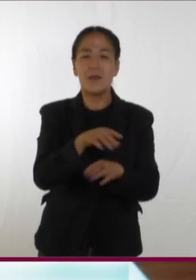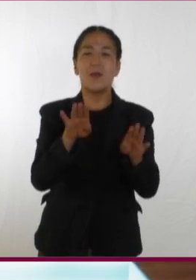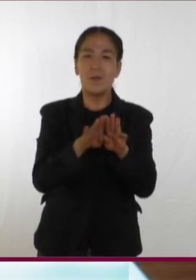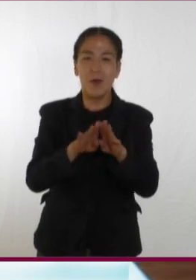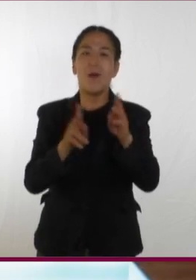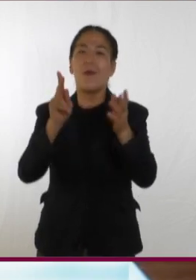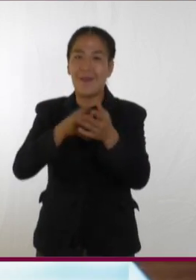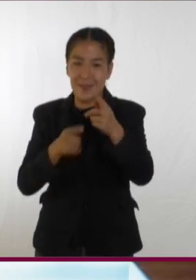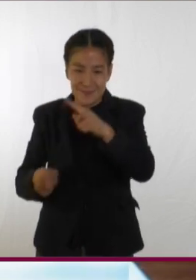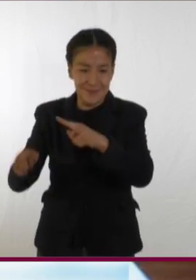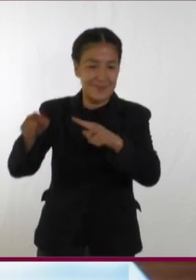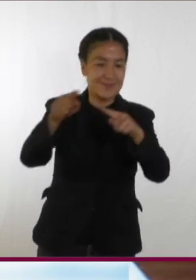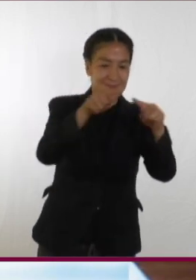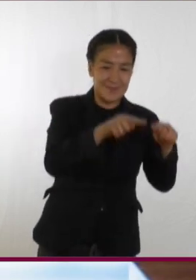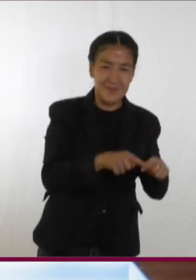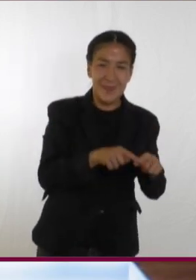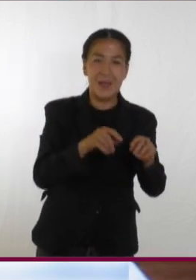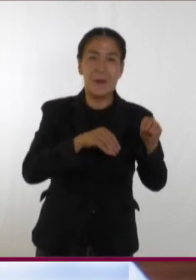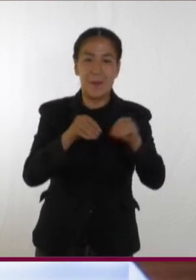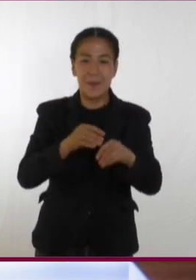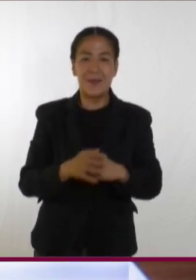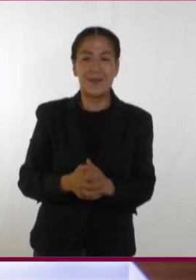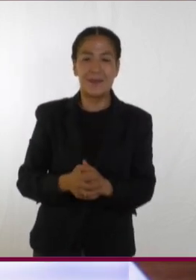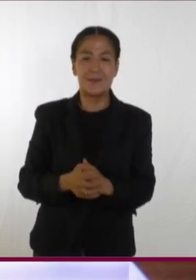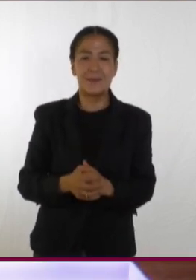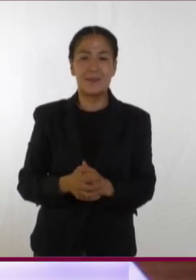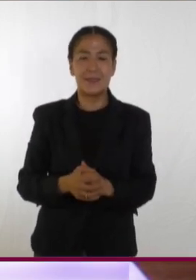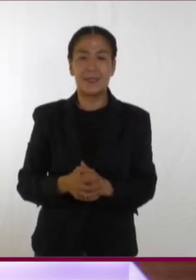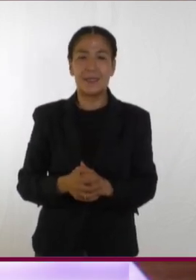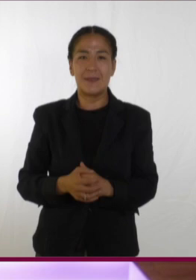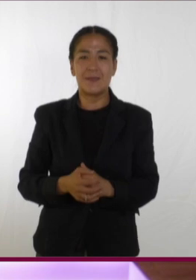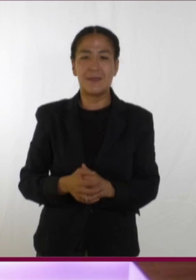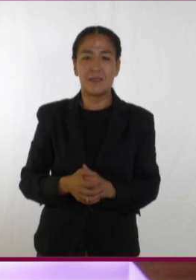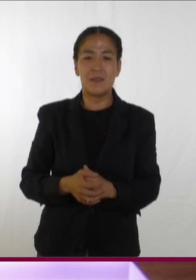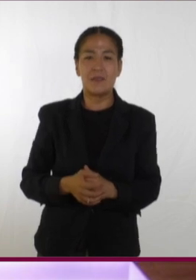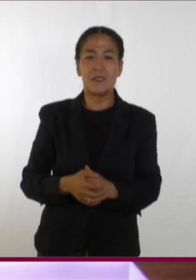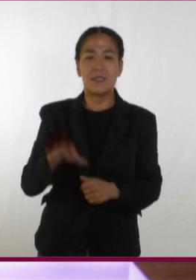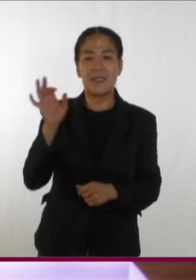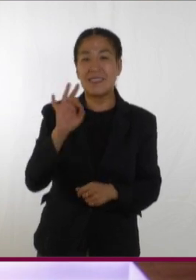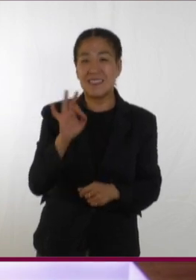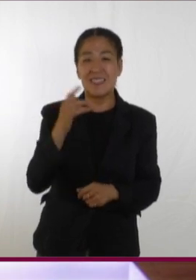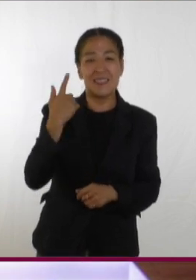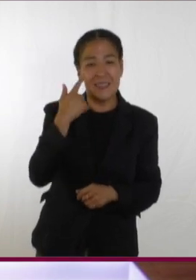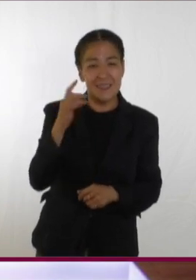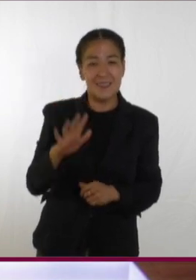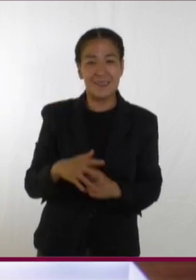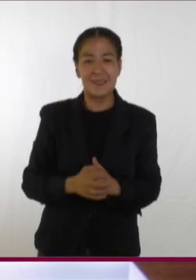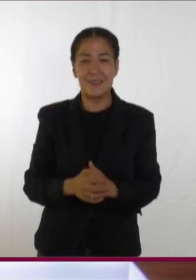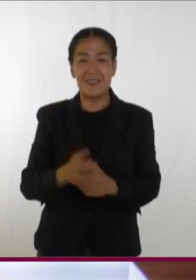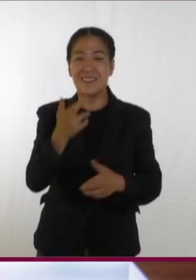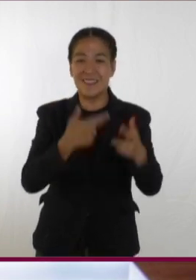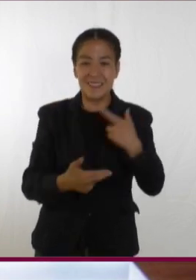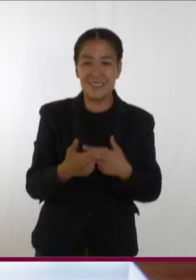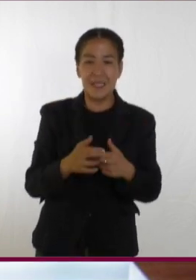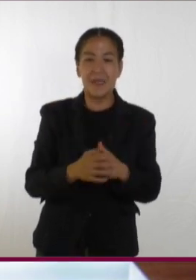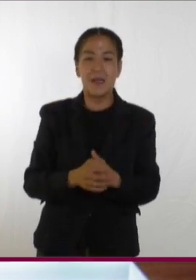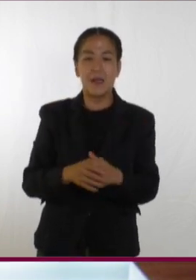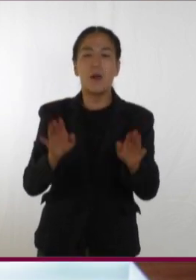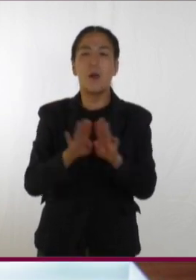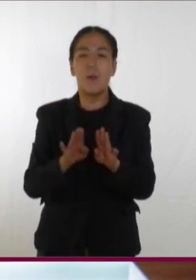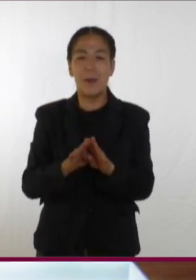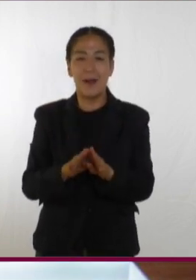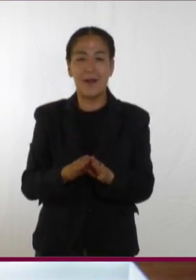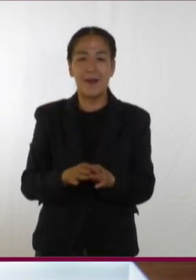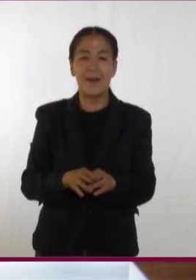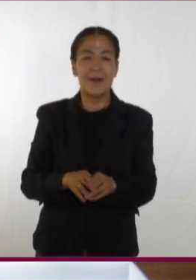A ver, si movemos eso se tendría que recorrer. Sí. No sé O qué a se te lo ocurre. mejor.